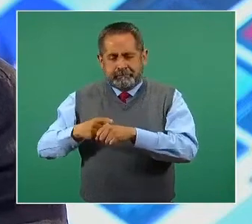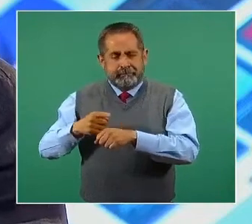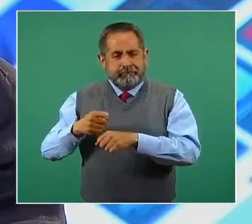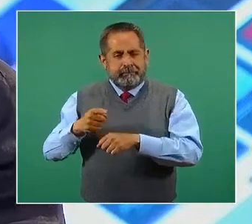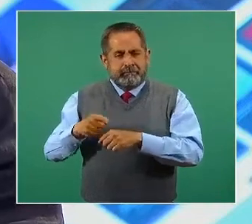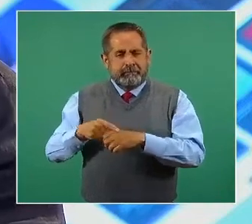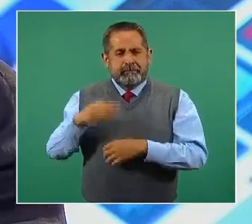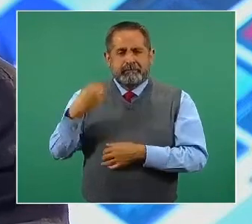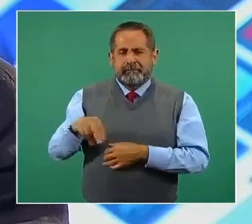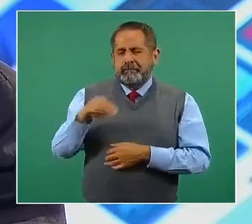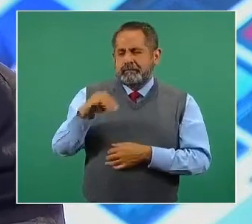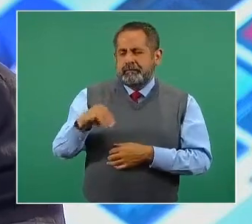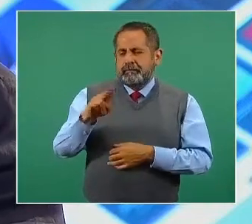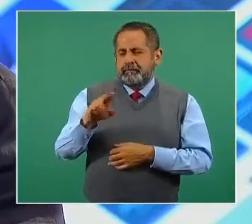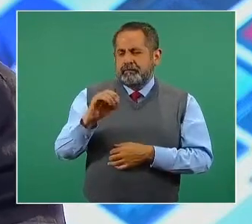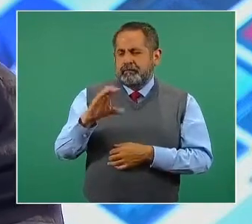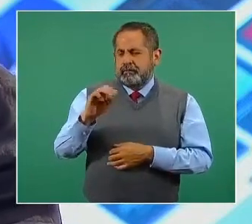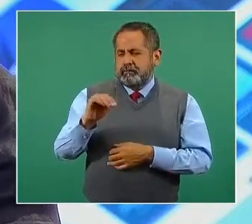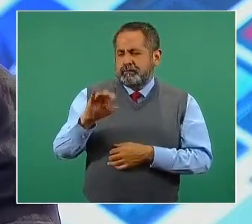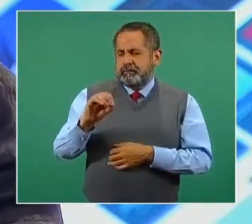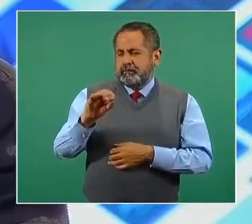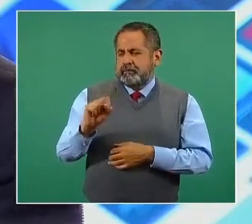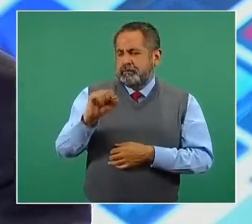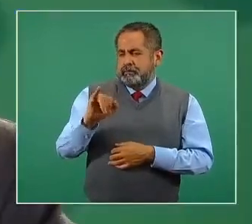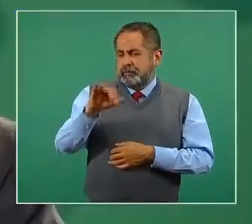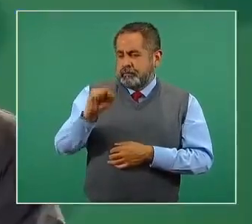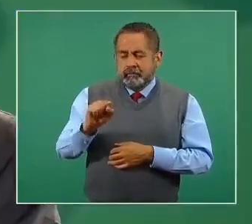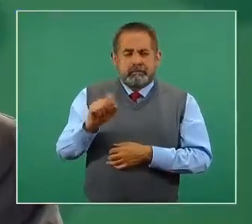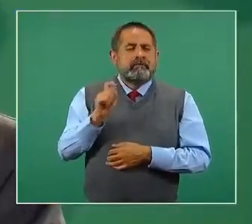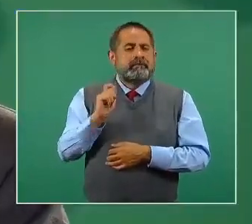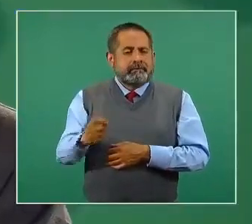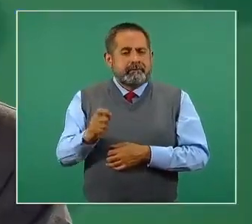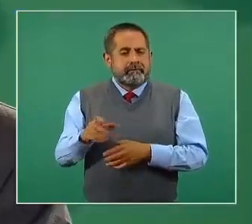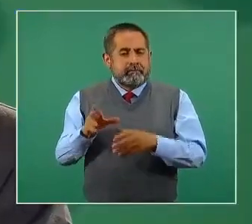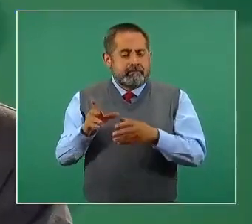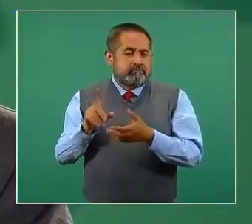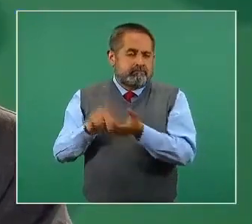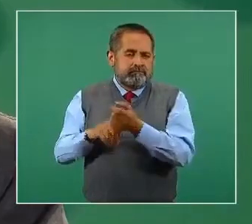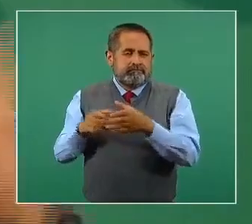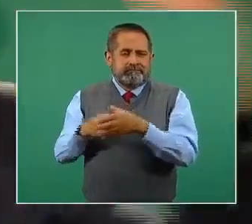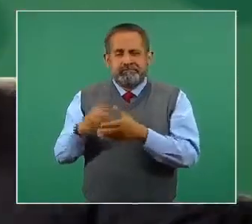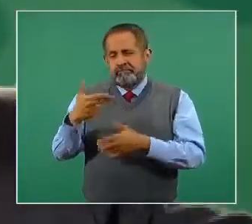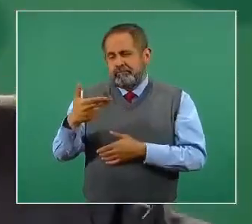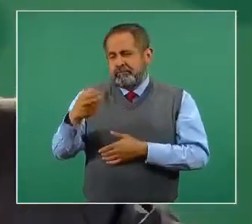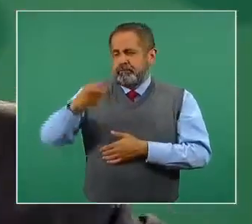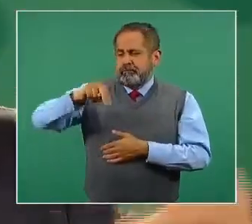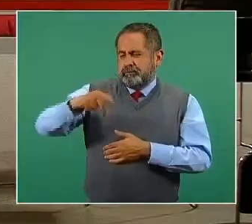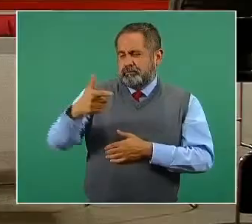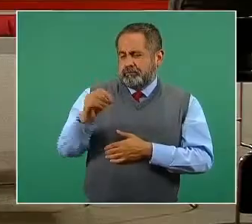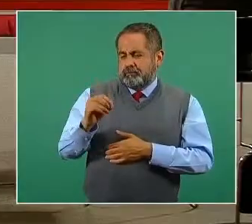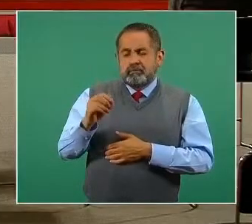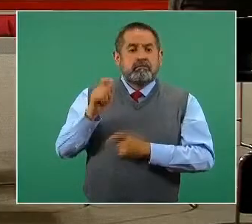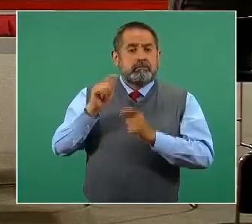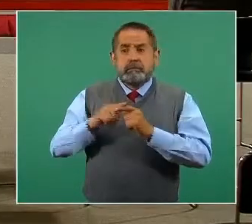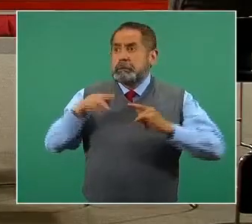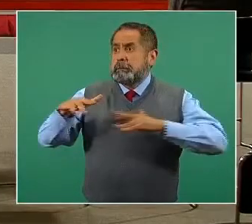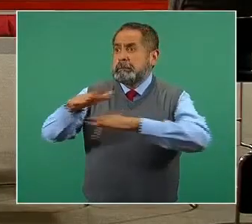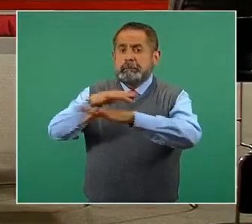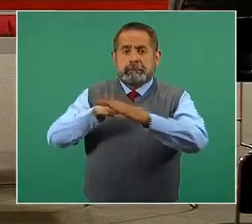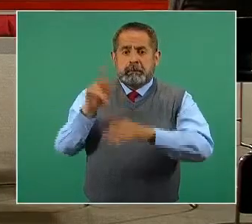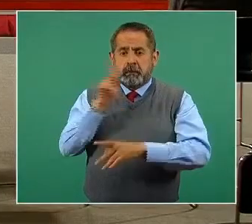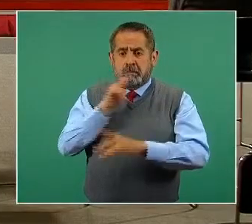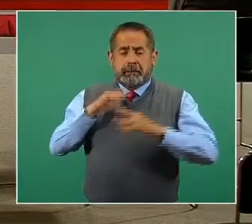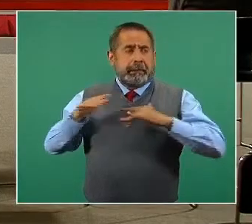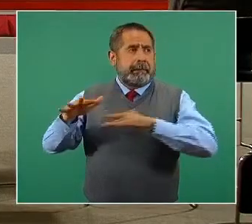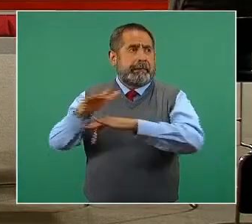se llama mucormicosis y pertenece a un grupo de hongos que existen en el ambiente, están en